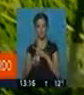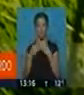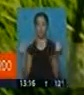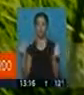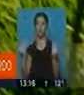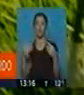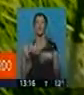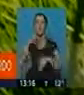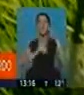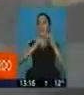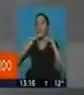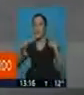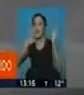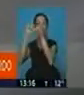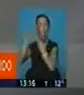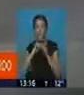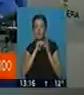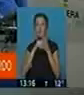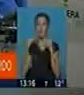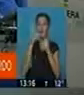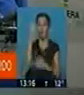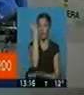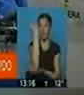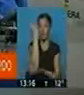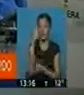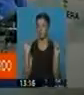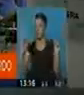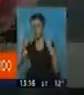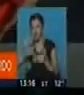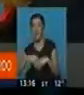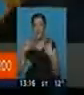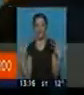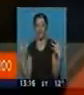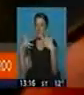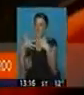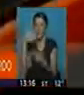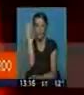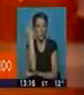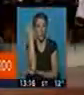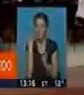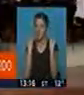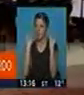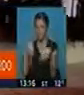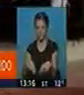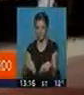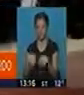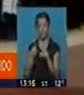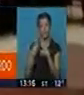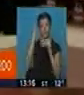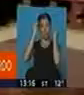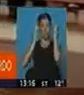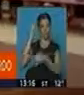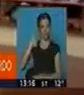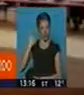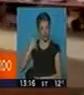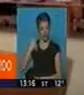aduanera, con lo cual se abandonaría el objetivo de una verdadera integración económica regional. El Mercosur está